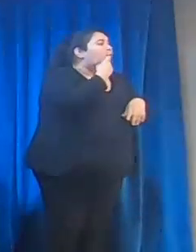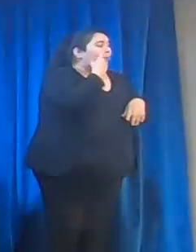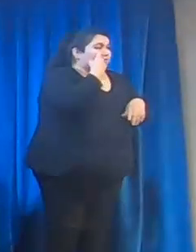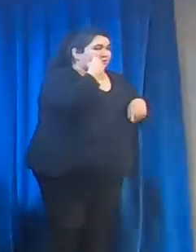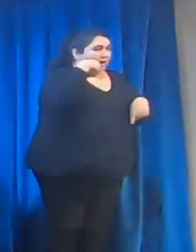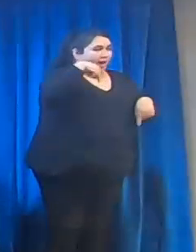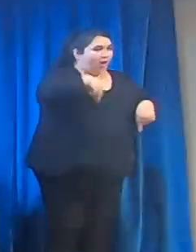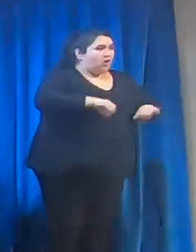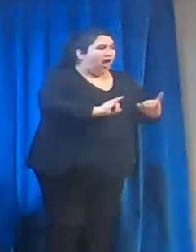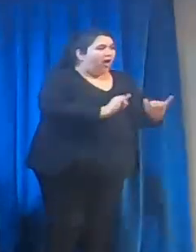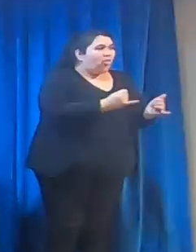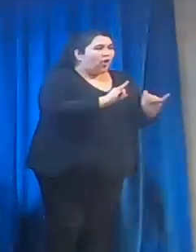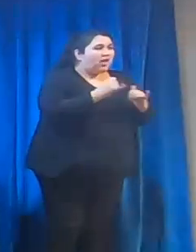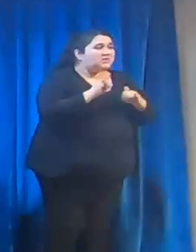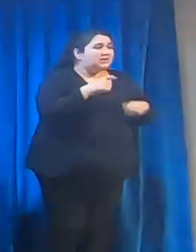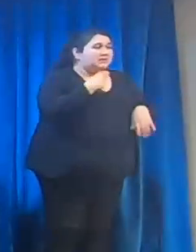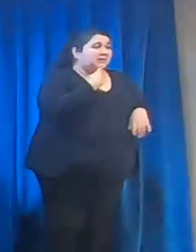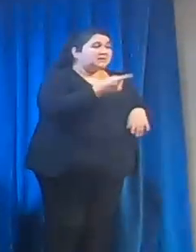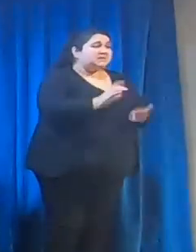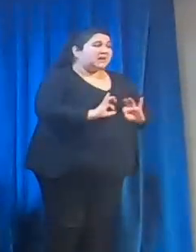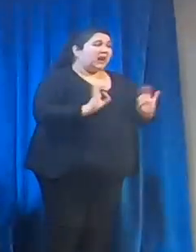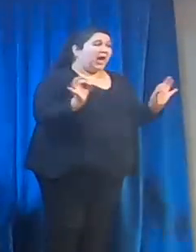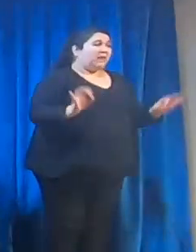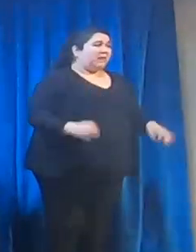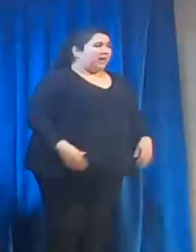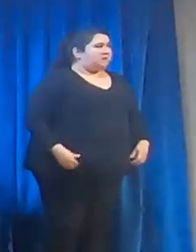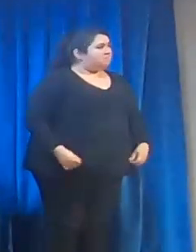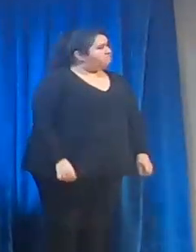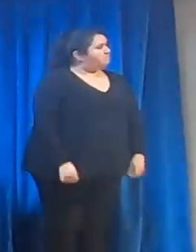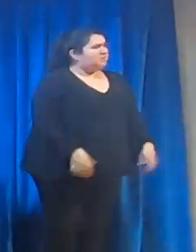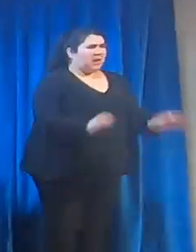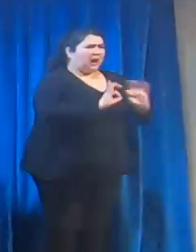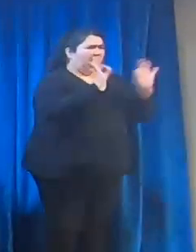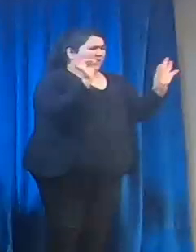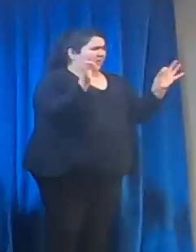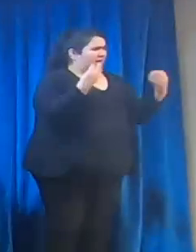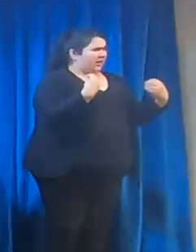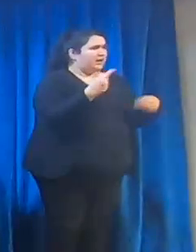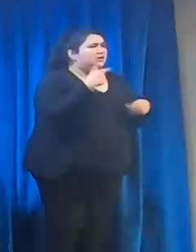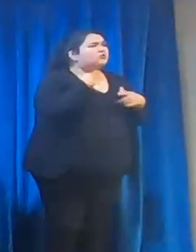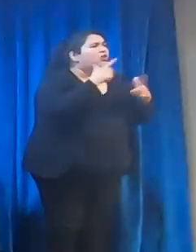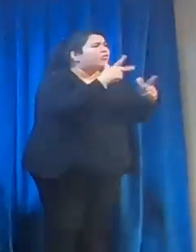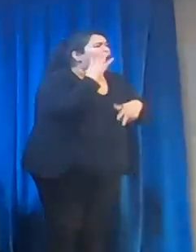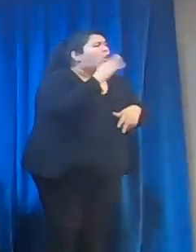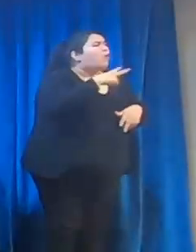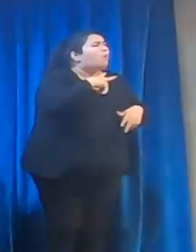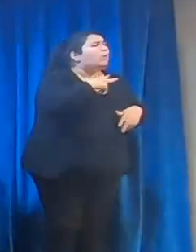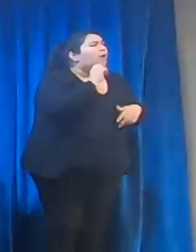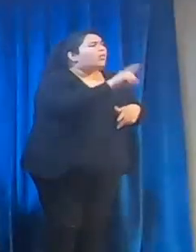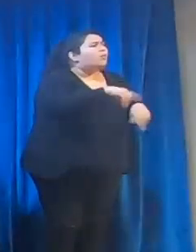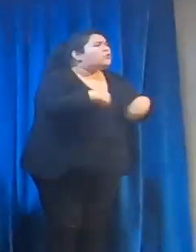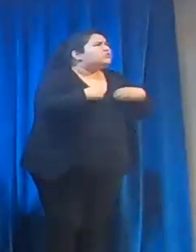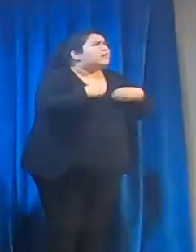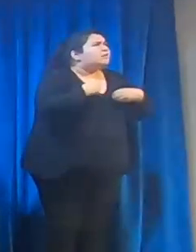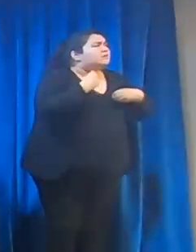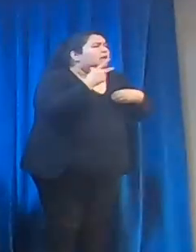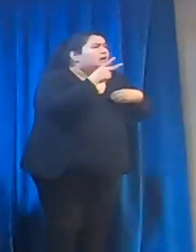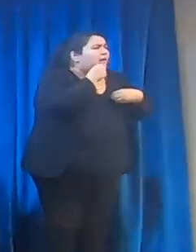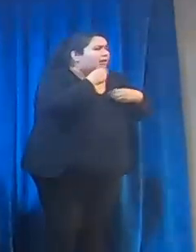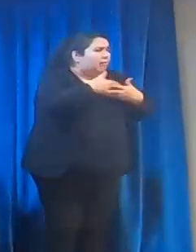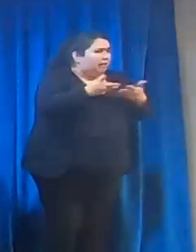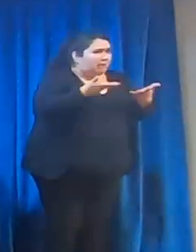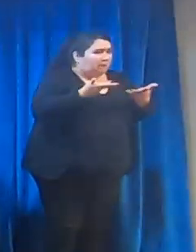encuentro con adolescentes que dicen nada. Algo privado, les digo, piensen en algo privado, no encuentran